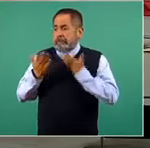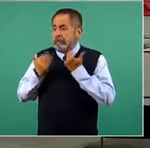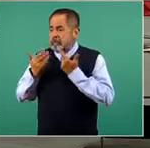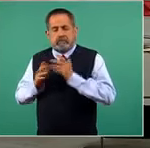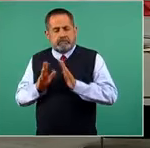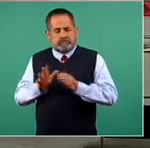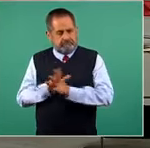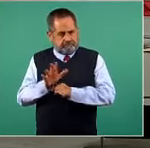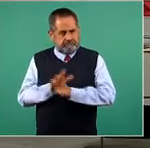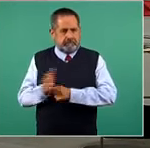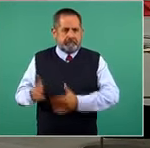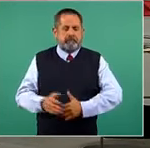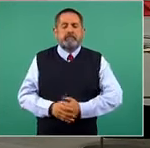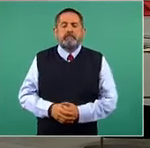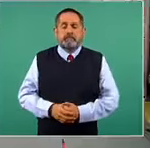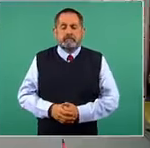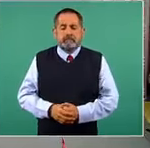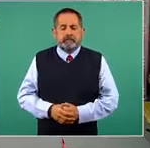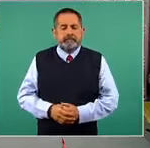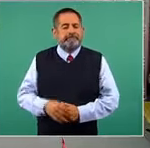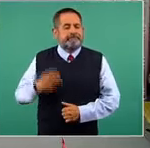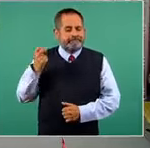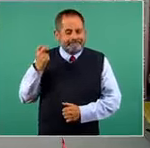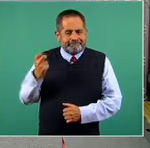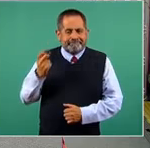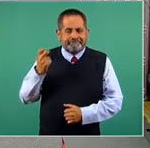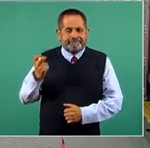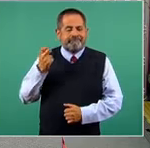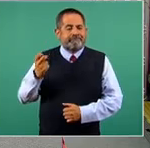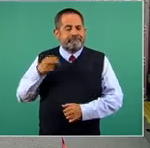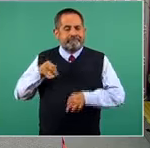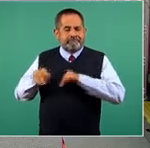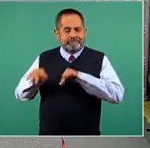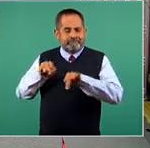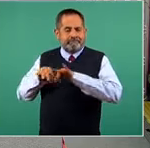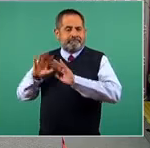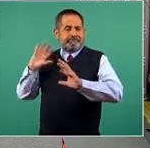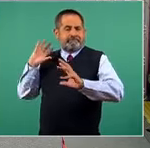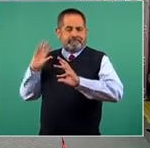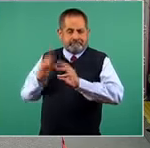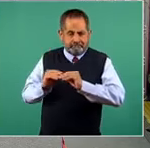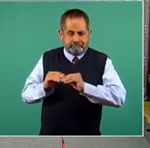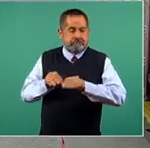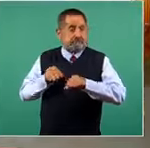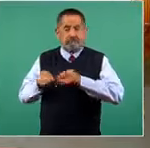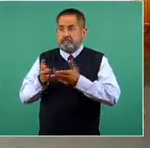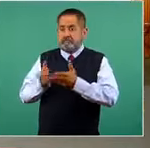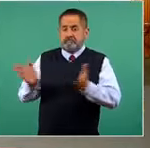atendida. Esto ha sido lo que ha conducido nuestro trabajo. El trabajo es público,